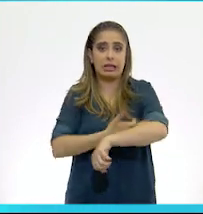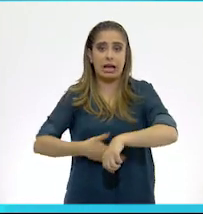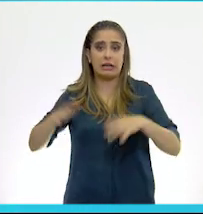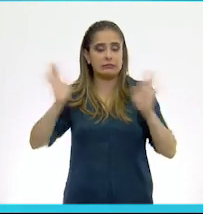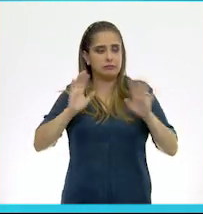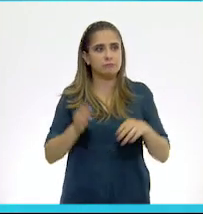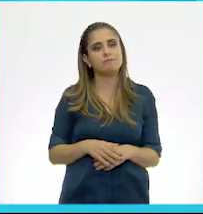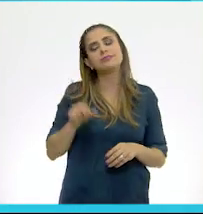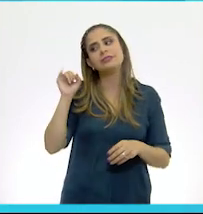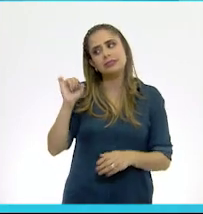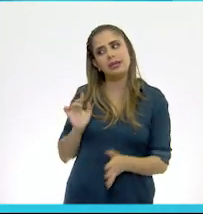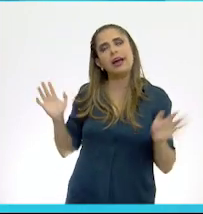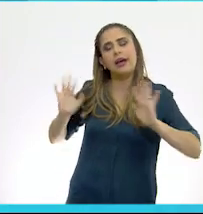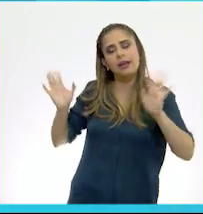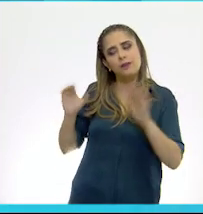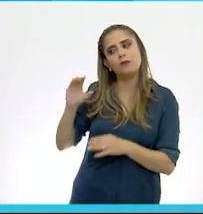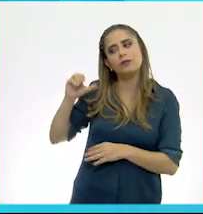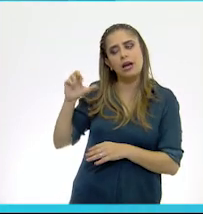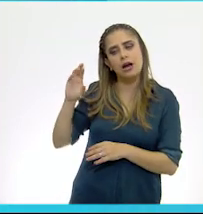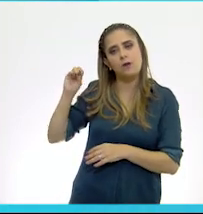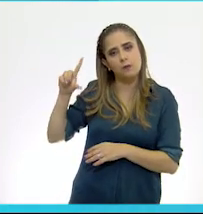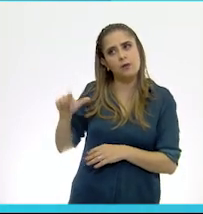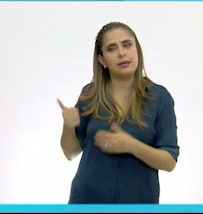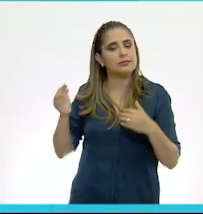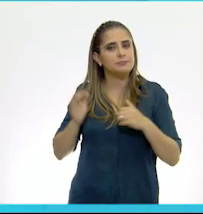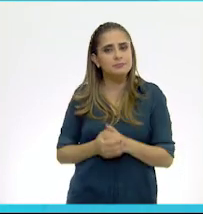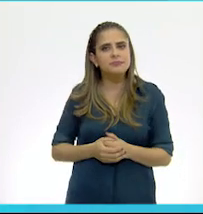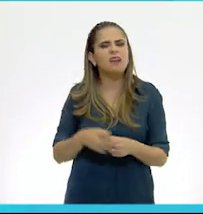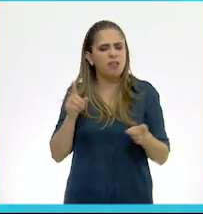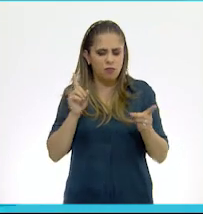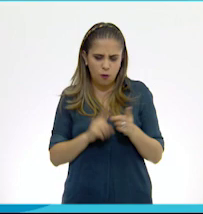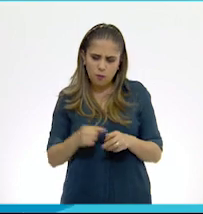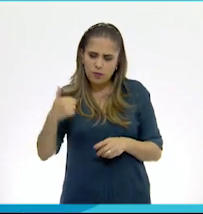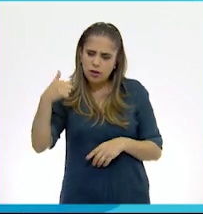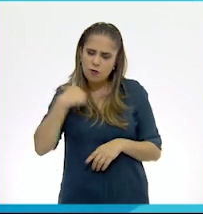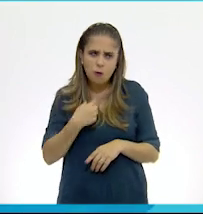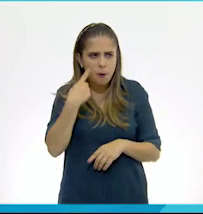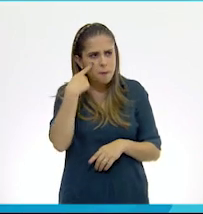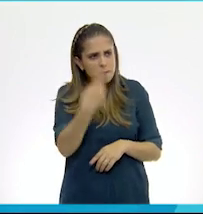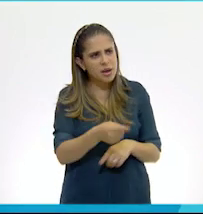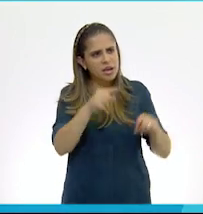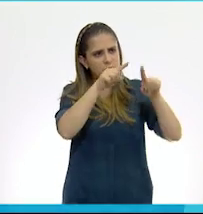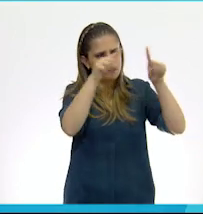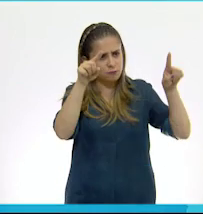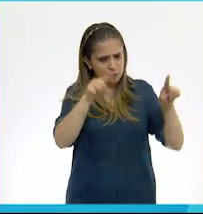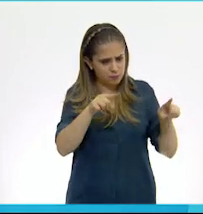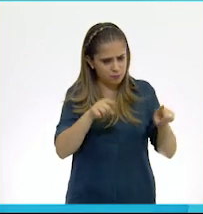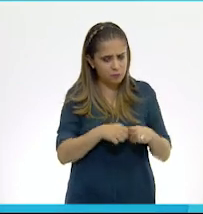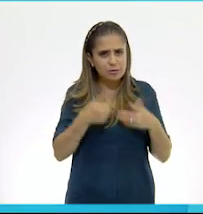Sí, adiós, Carola. ¿En dónde podré encontrar un hexágono?